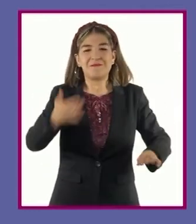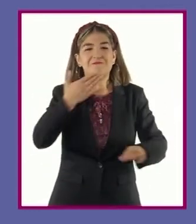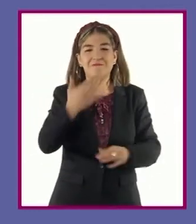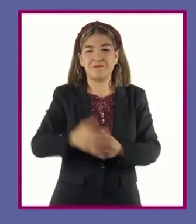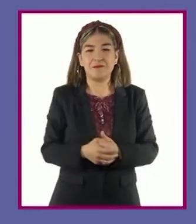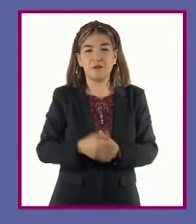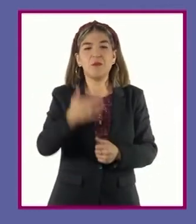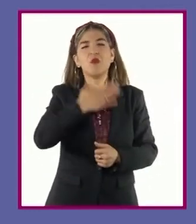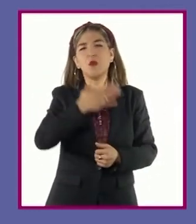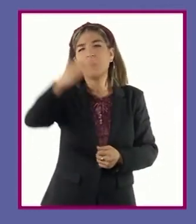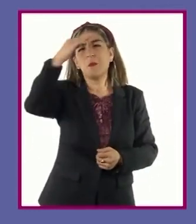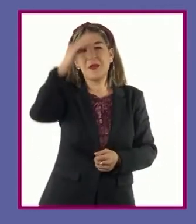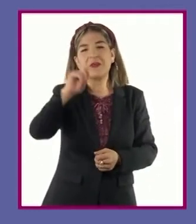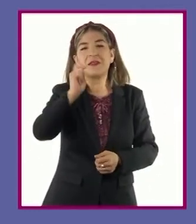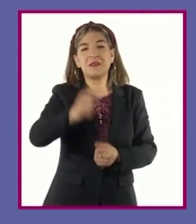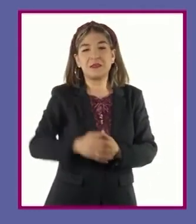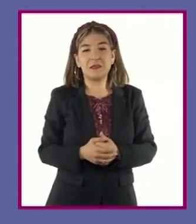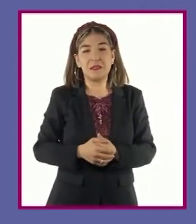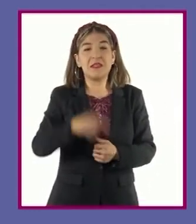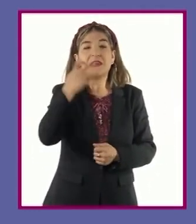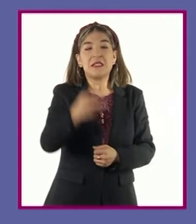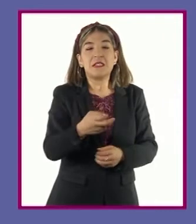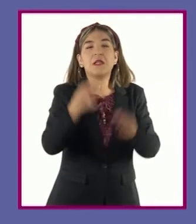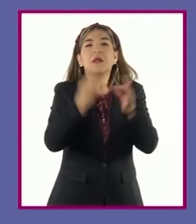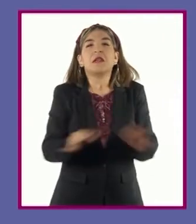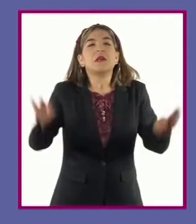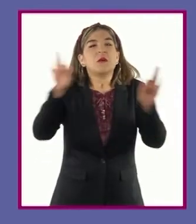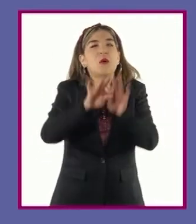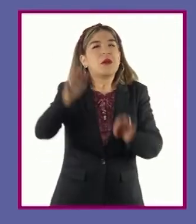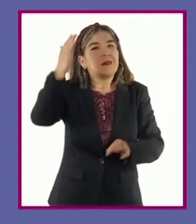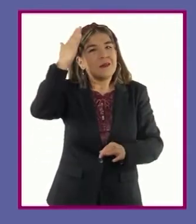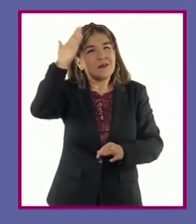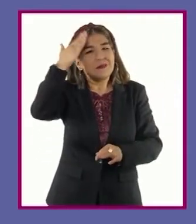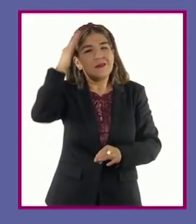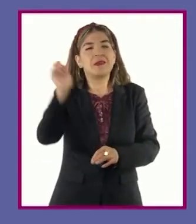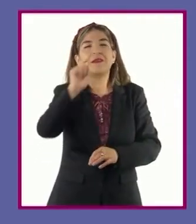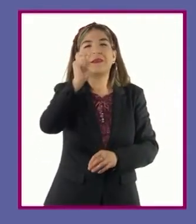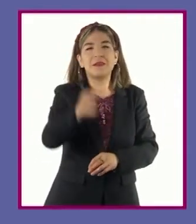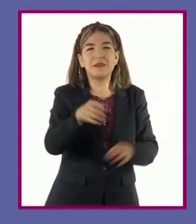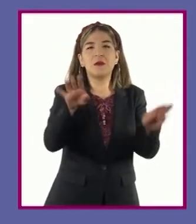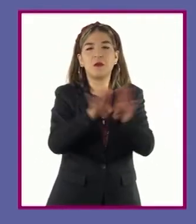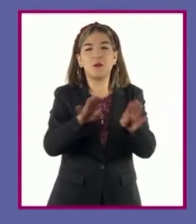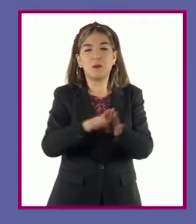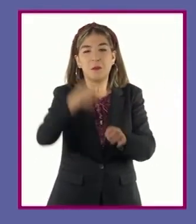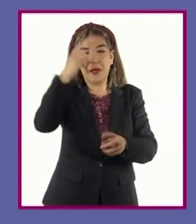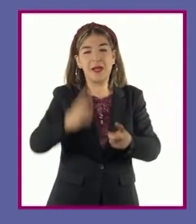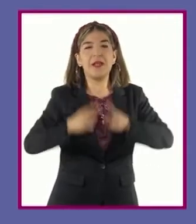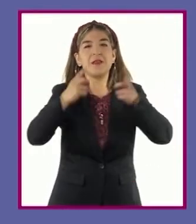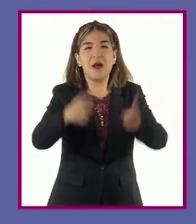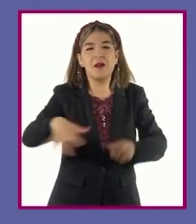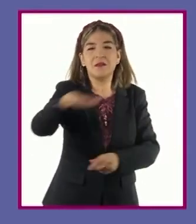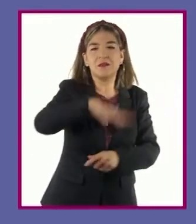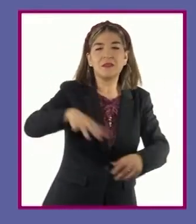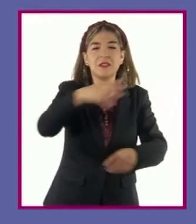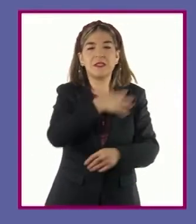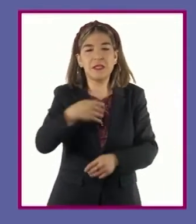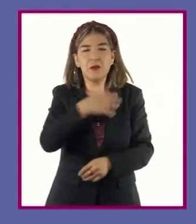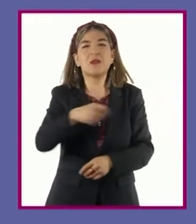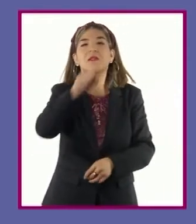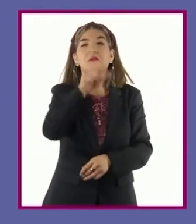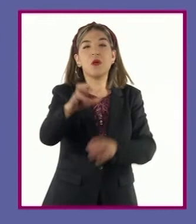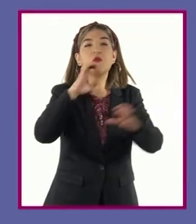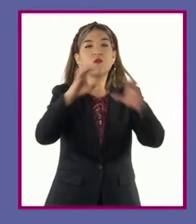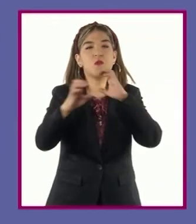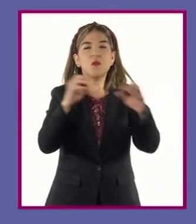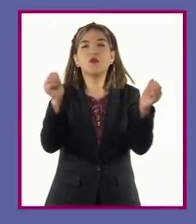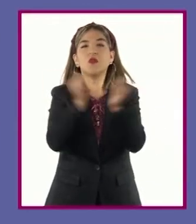lo básico es los principios que les demos a nuestros hijos y la comunicación que tengamos